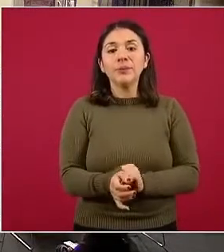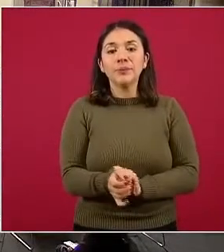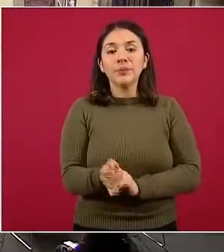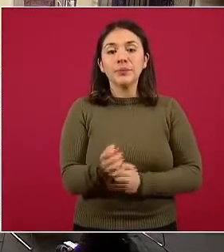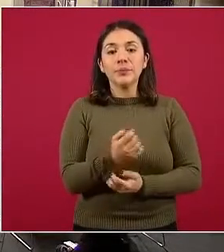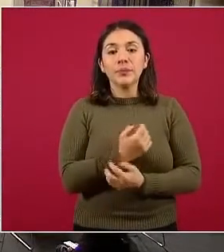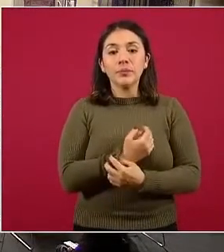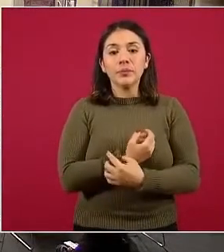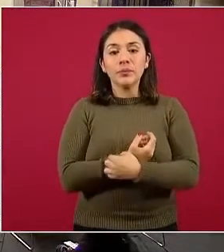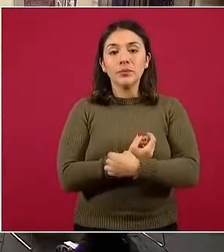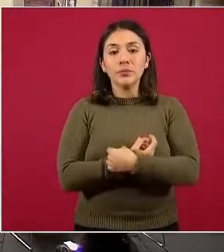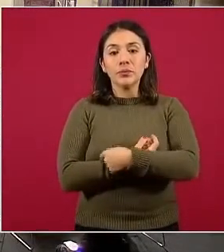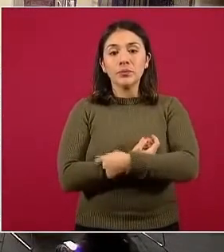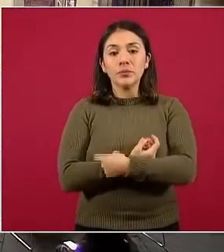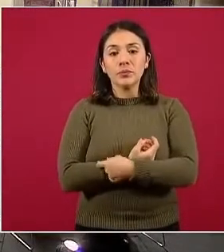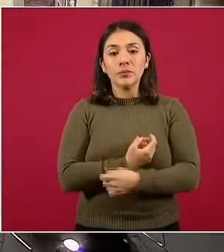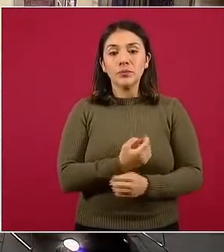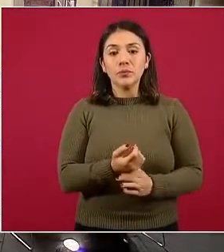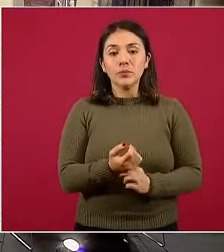Gracias.